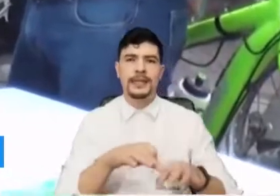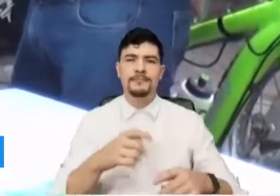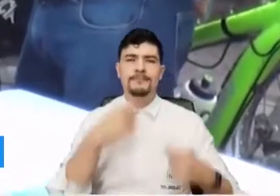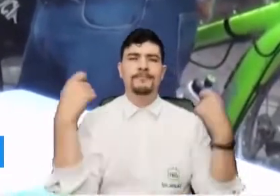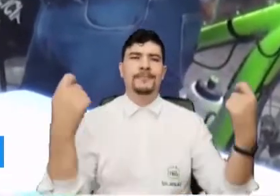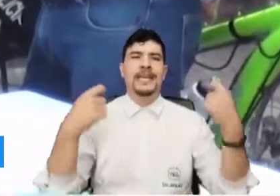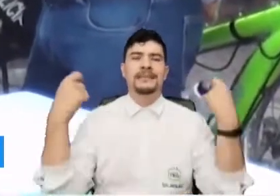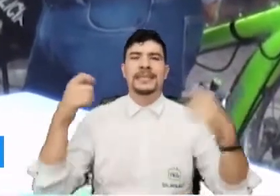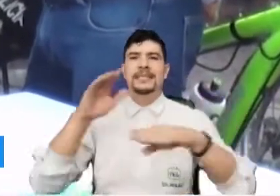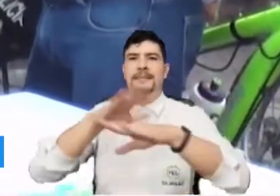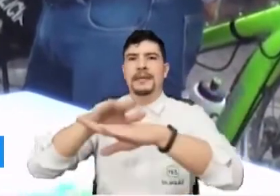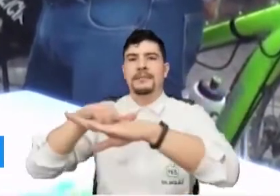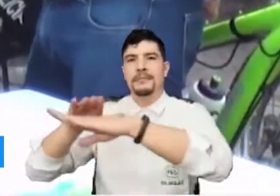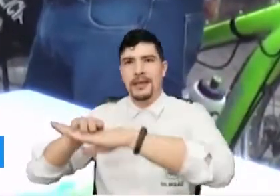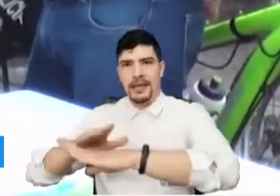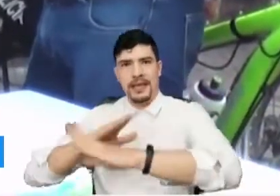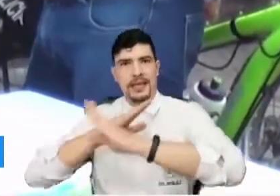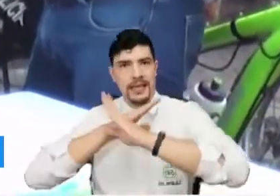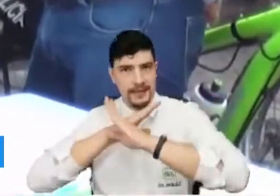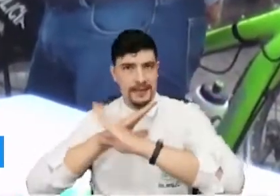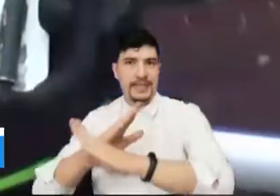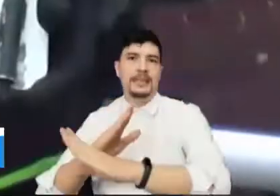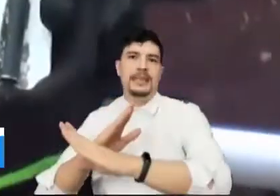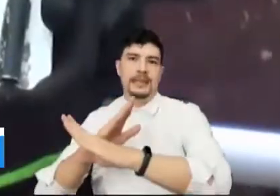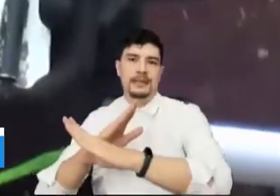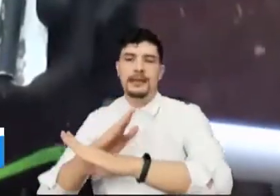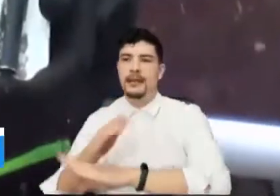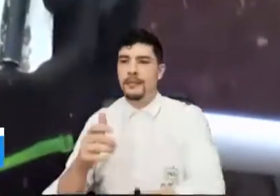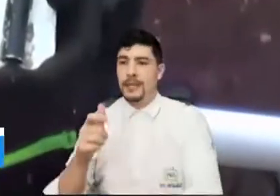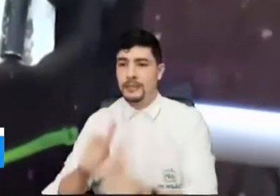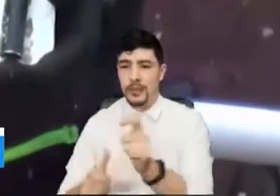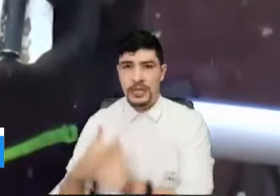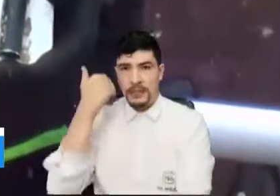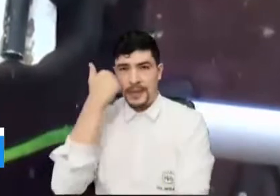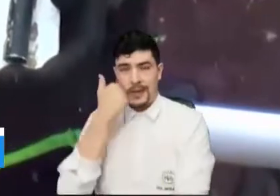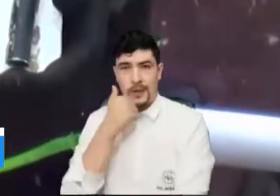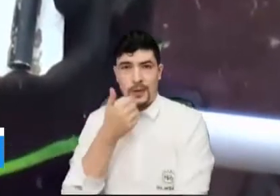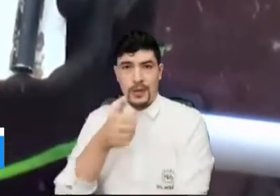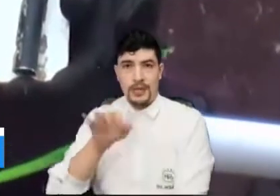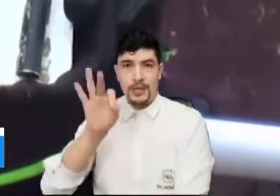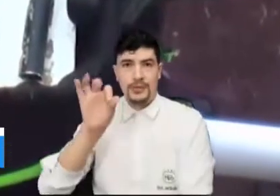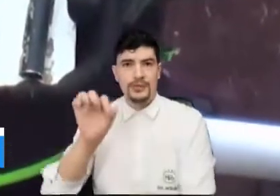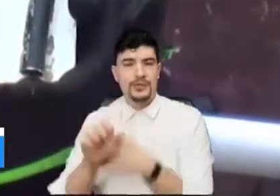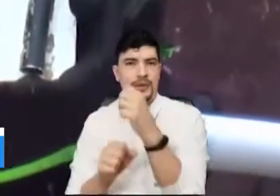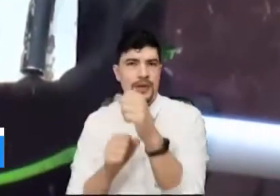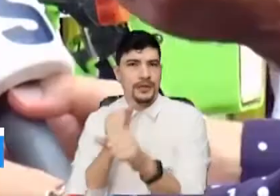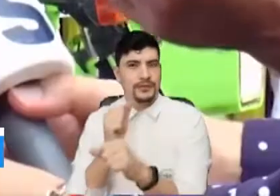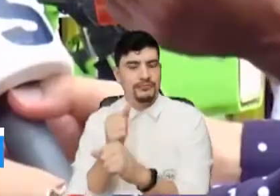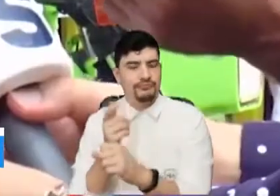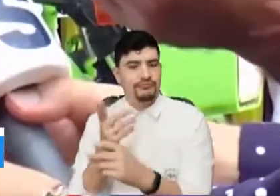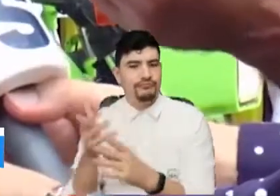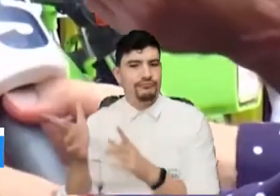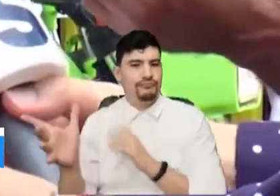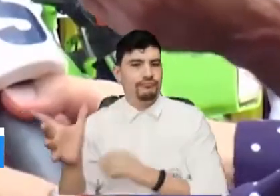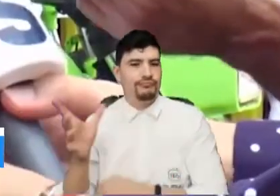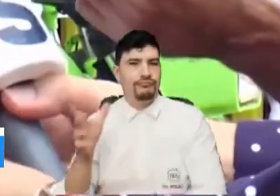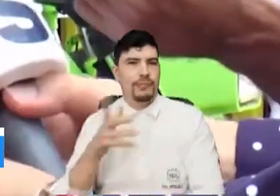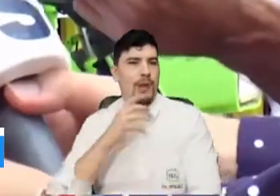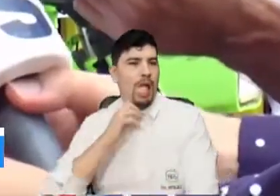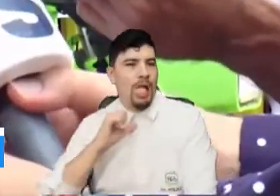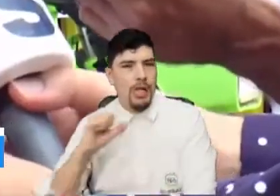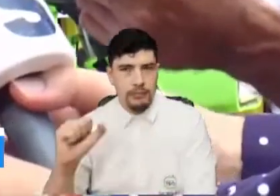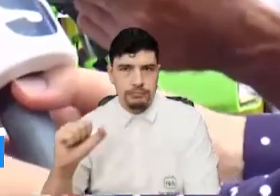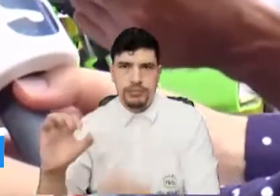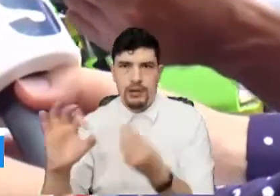los menores de edad se involucren en la vida ilícita, como lo es el consumo de drogas. Un llamado muy importante para